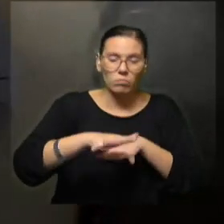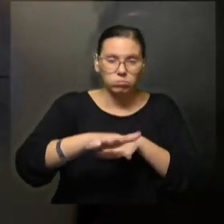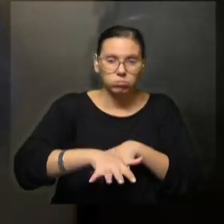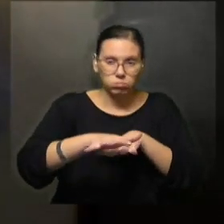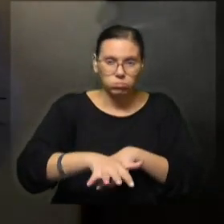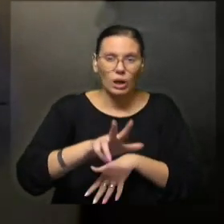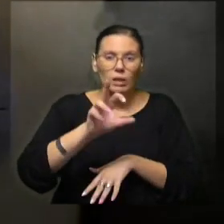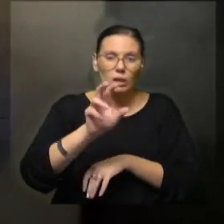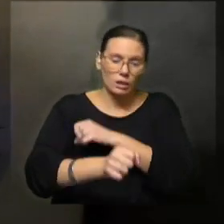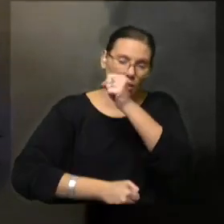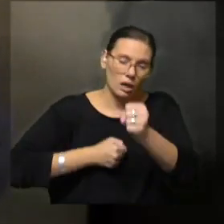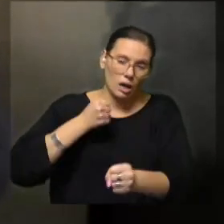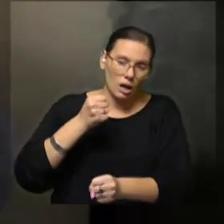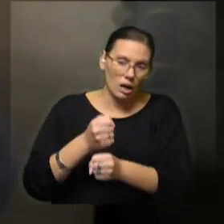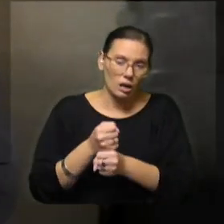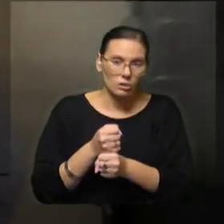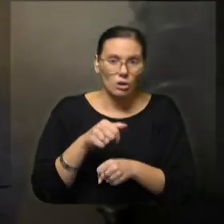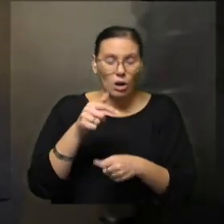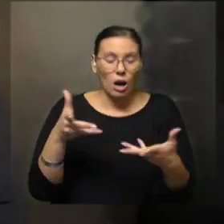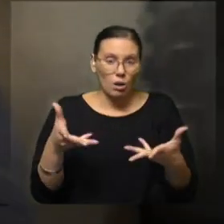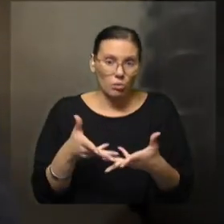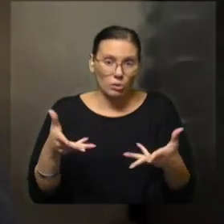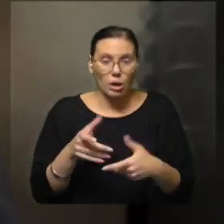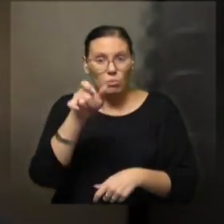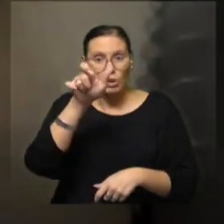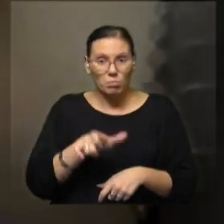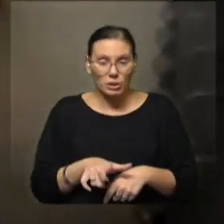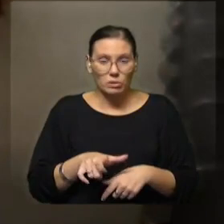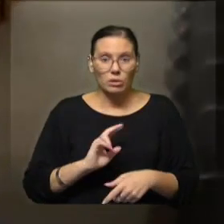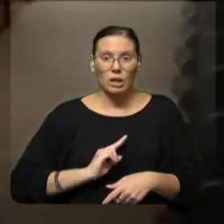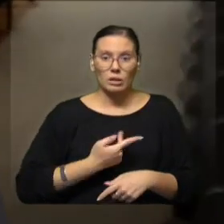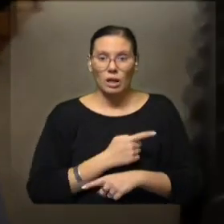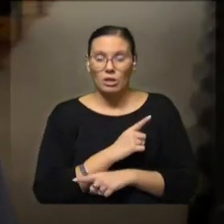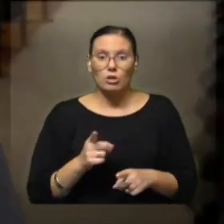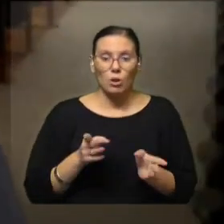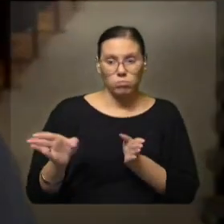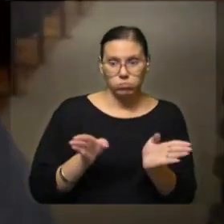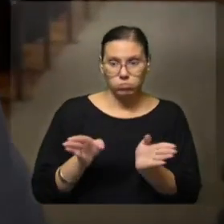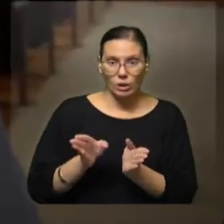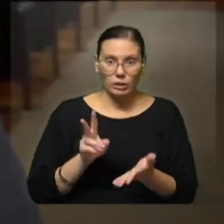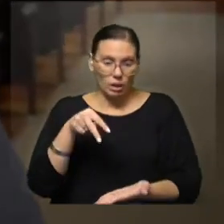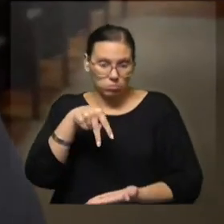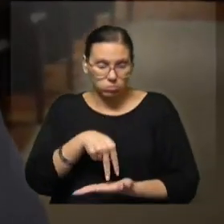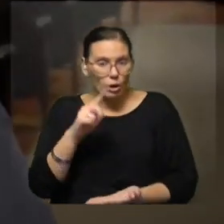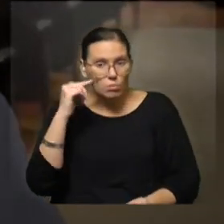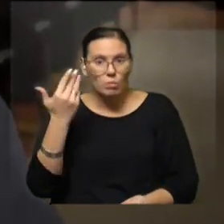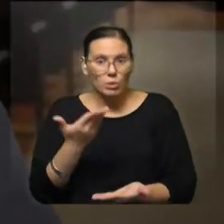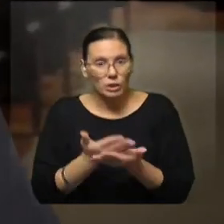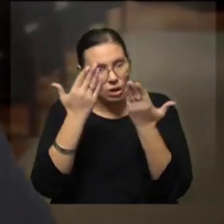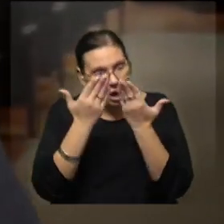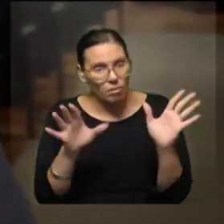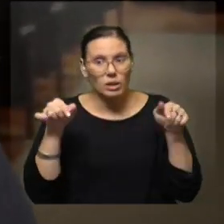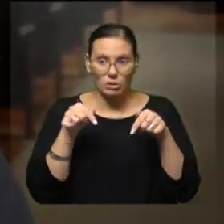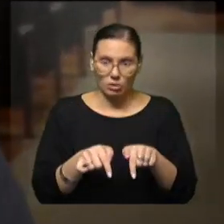a 30 años, hoy en día una persona trans no binaria está en el escenario proponiendo y abriendo